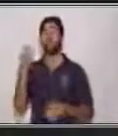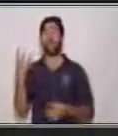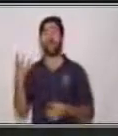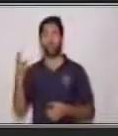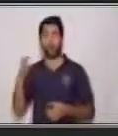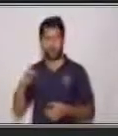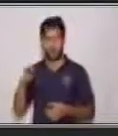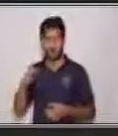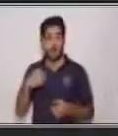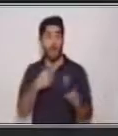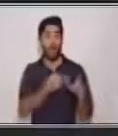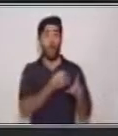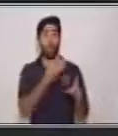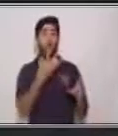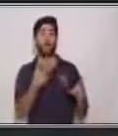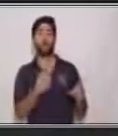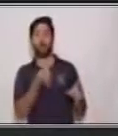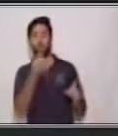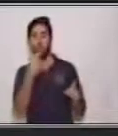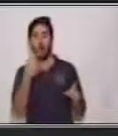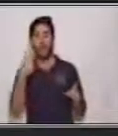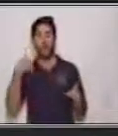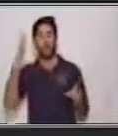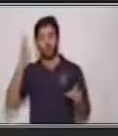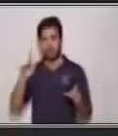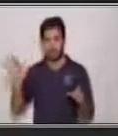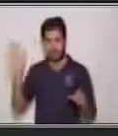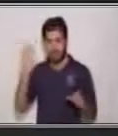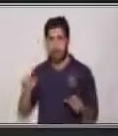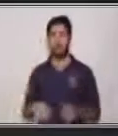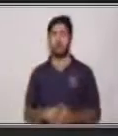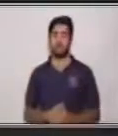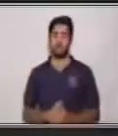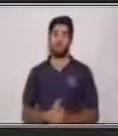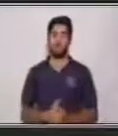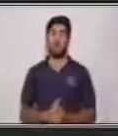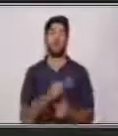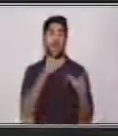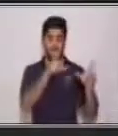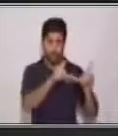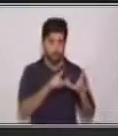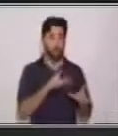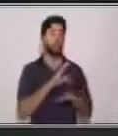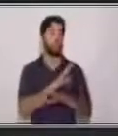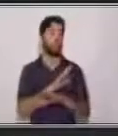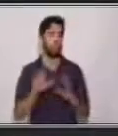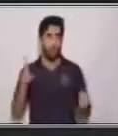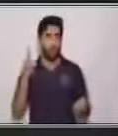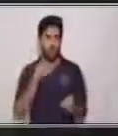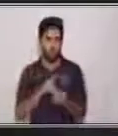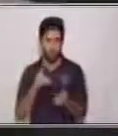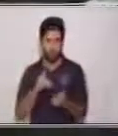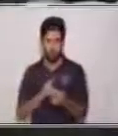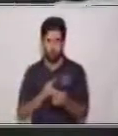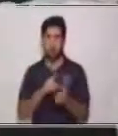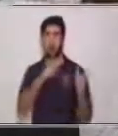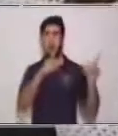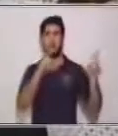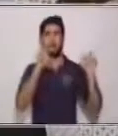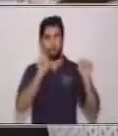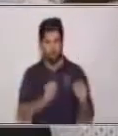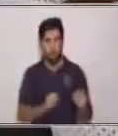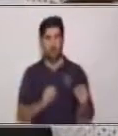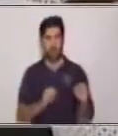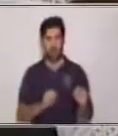Como te vuelvo a decir, este documento únicamente lo emite un médico calificado. Por lo tanto,